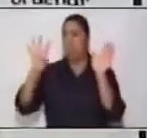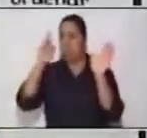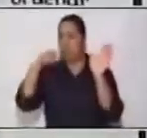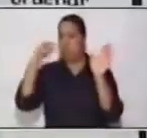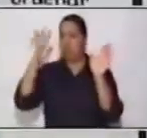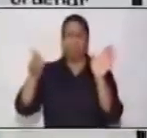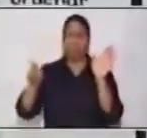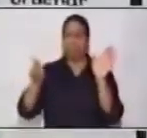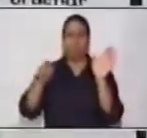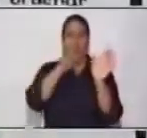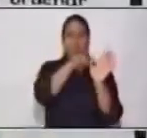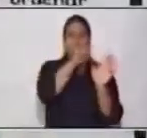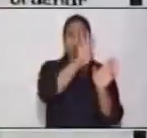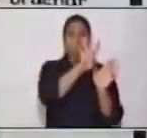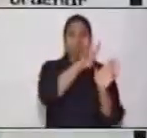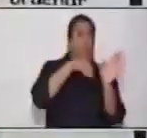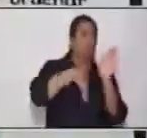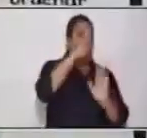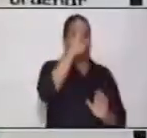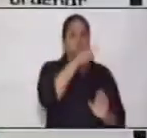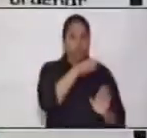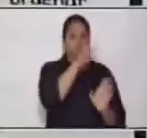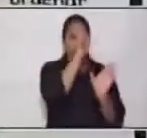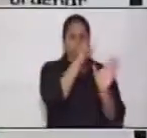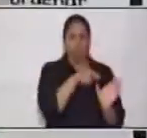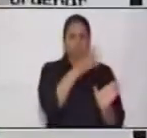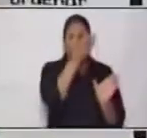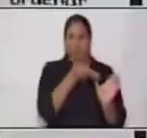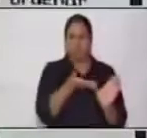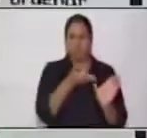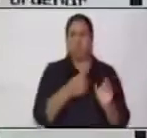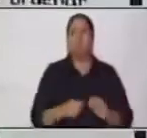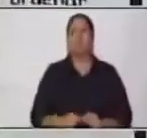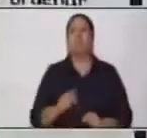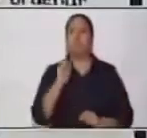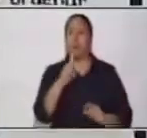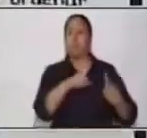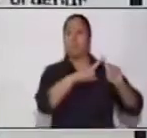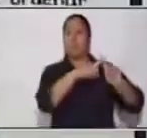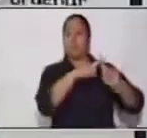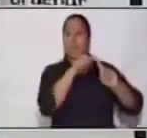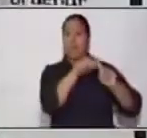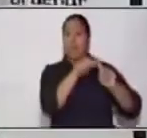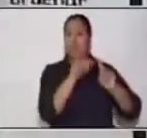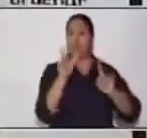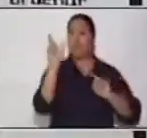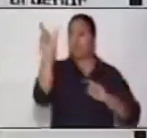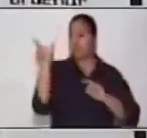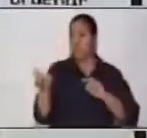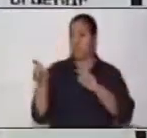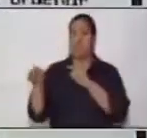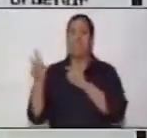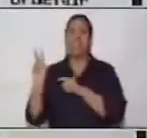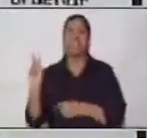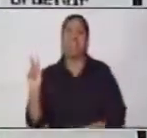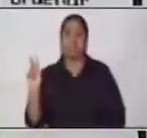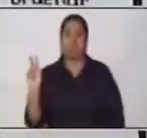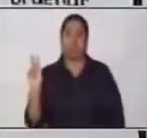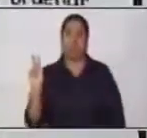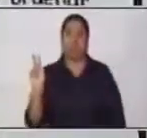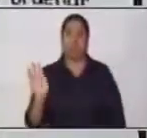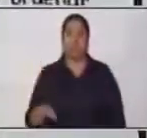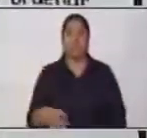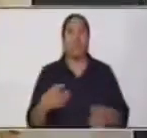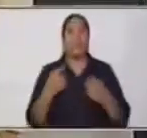tener nuevamente a la persona, al investigador X y al investigador Y. Solo que en este